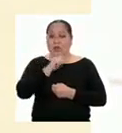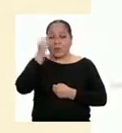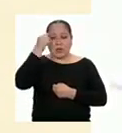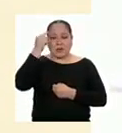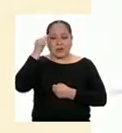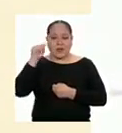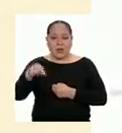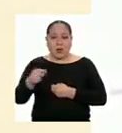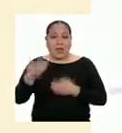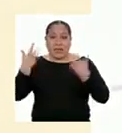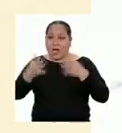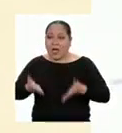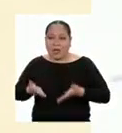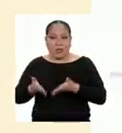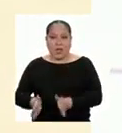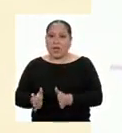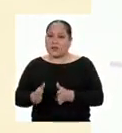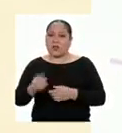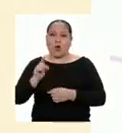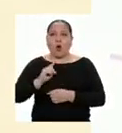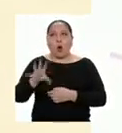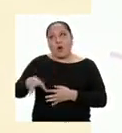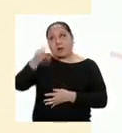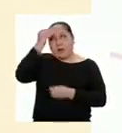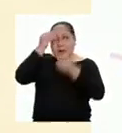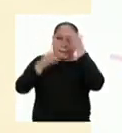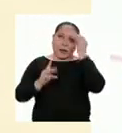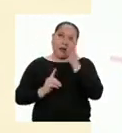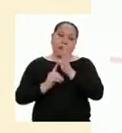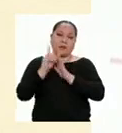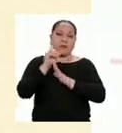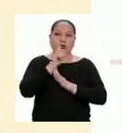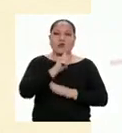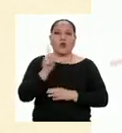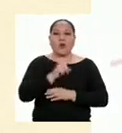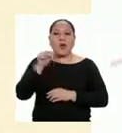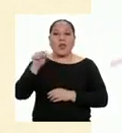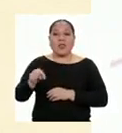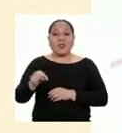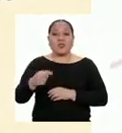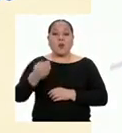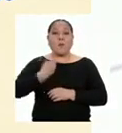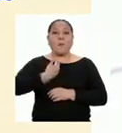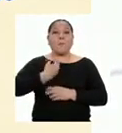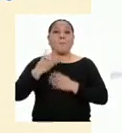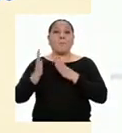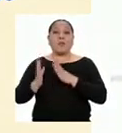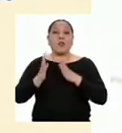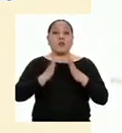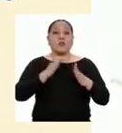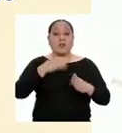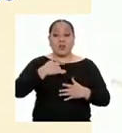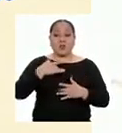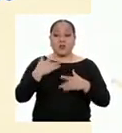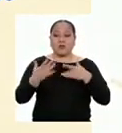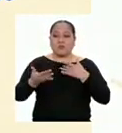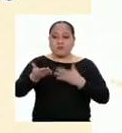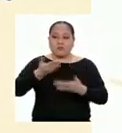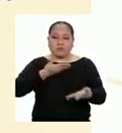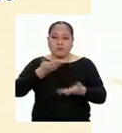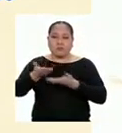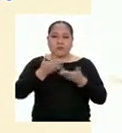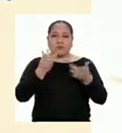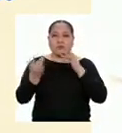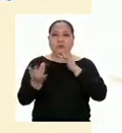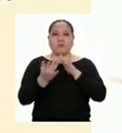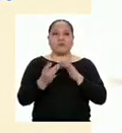que los niños nacen, ni que los niños adquieren durante su desarrollo, sino que se trataría de un proceso interactivo. Rutel,